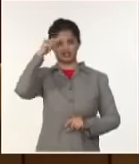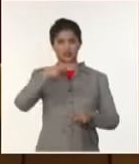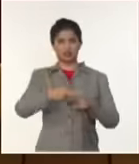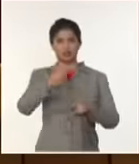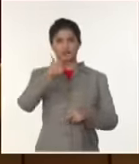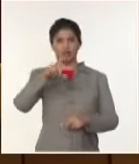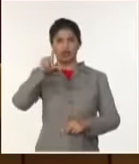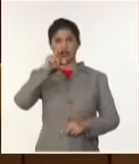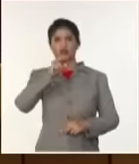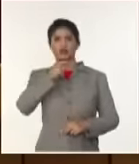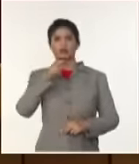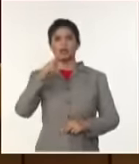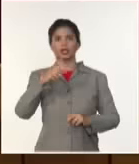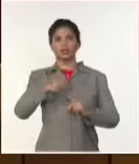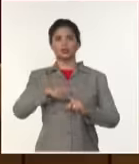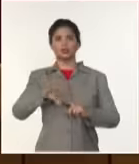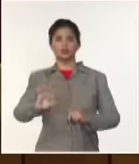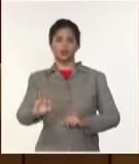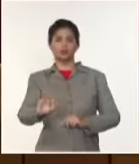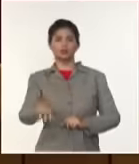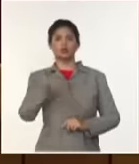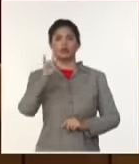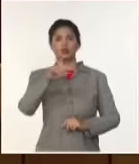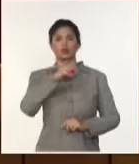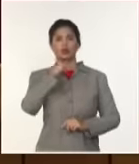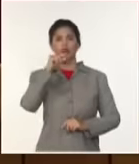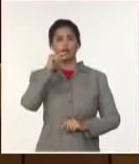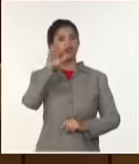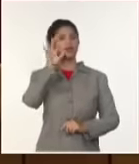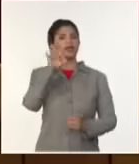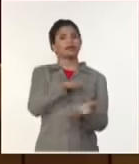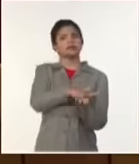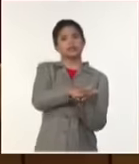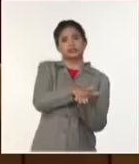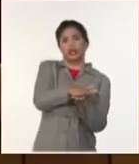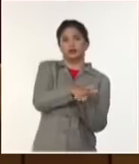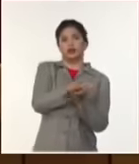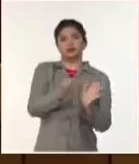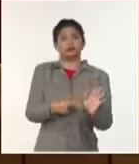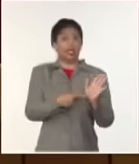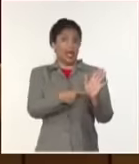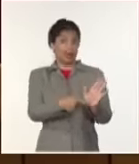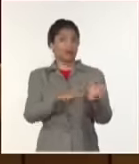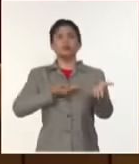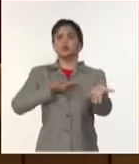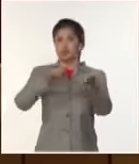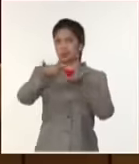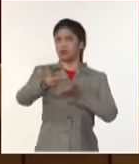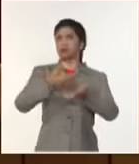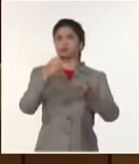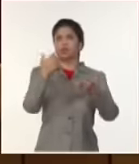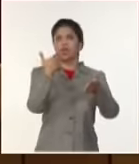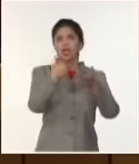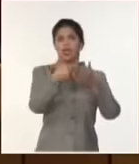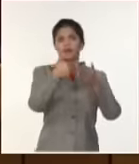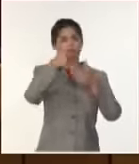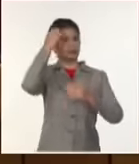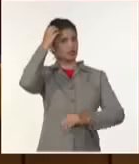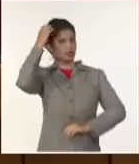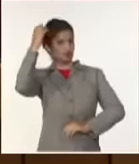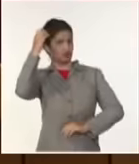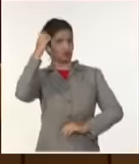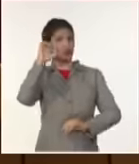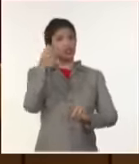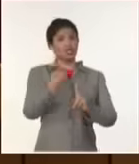el organopónico Las Celias en la UB Tabaco, que constituye un ejemplo de cooperación entre una empresa estatal socialista y las